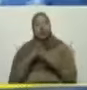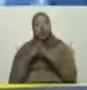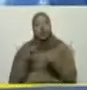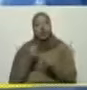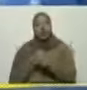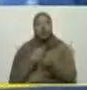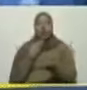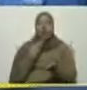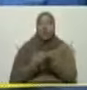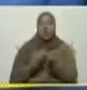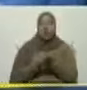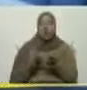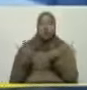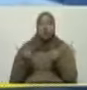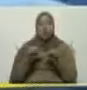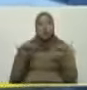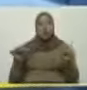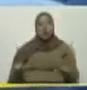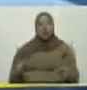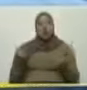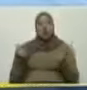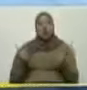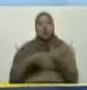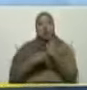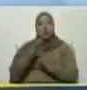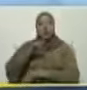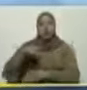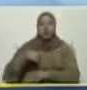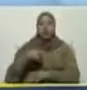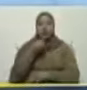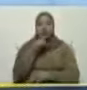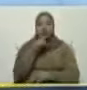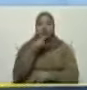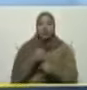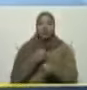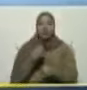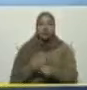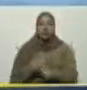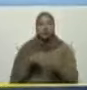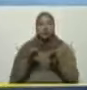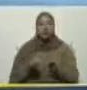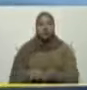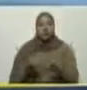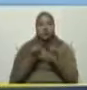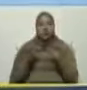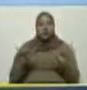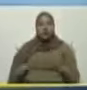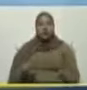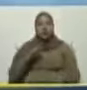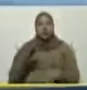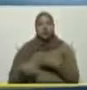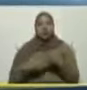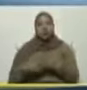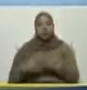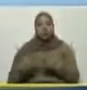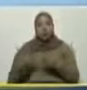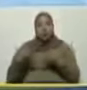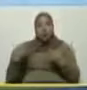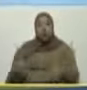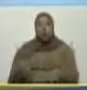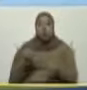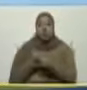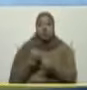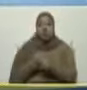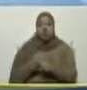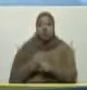proyecto económico planes económicos crecimiento económico fortalecimiento del sistema de cambio robusto que tenemos de